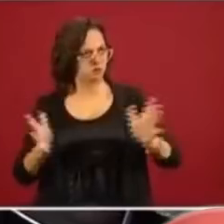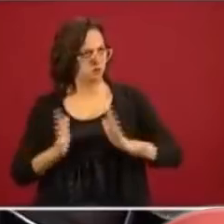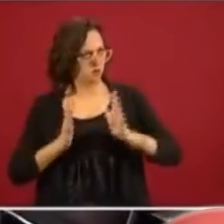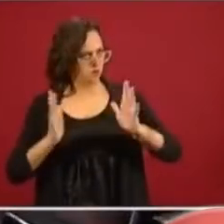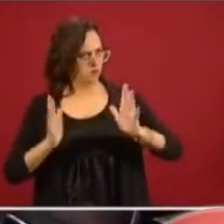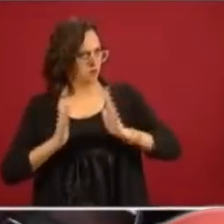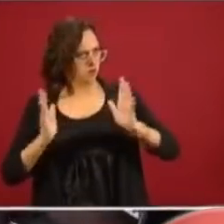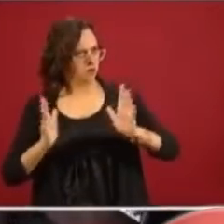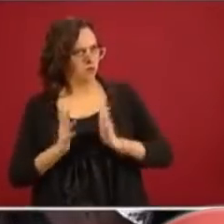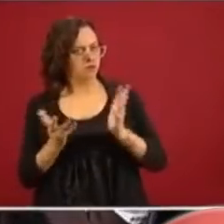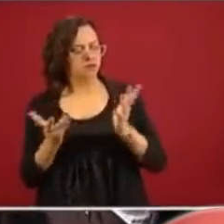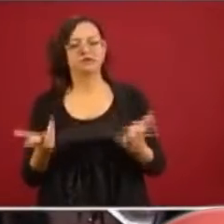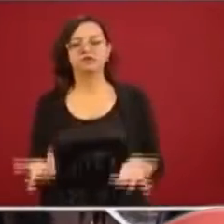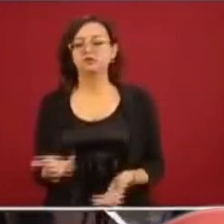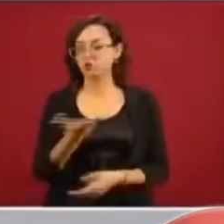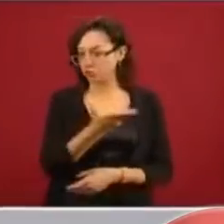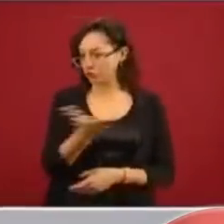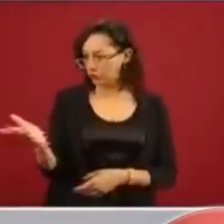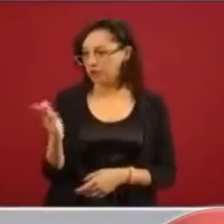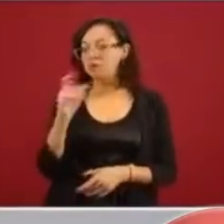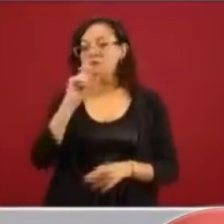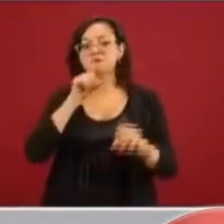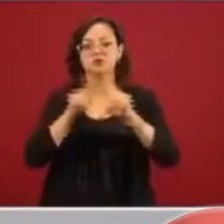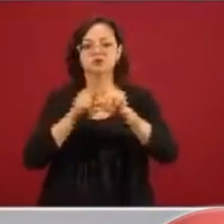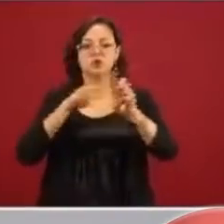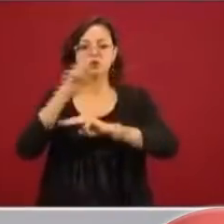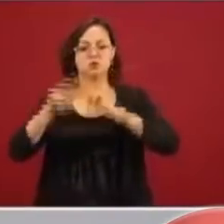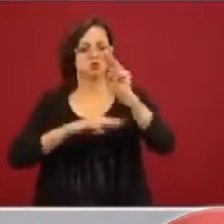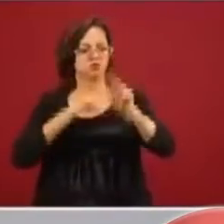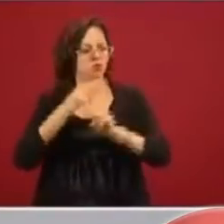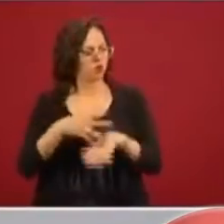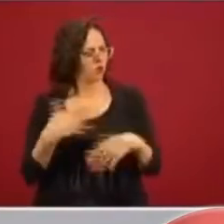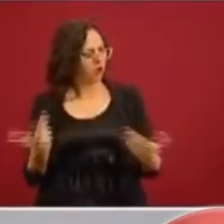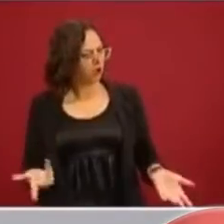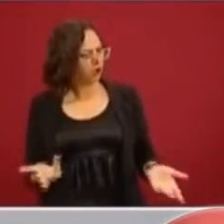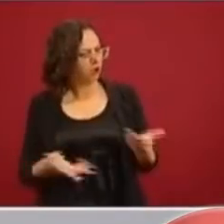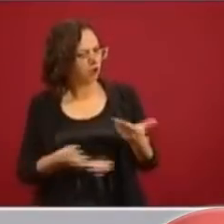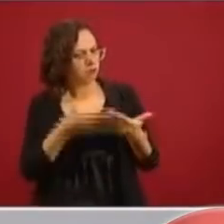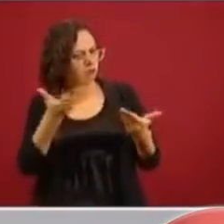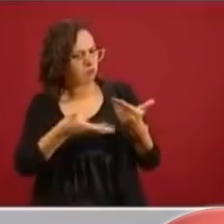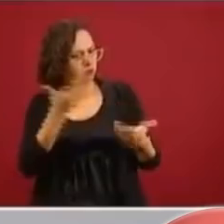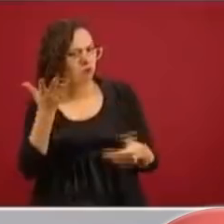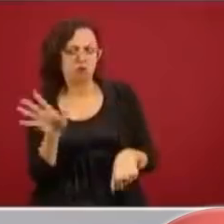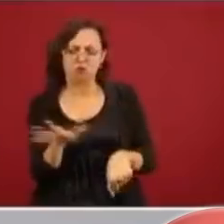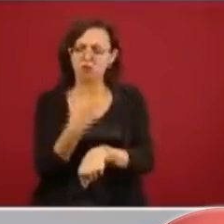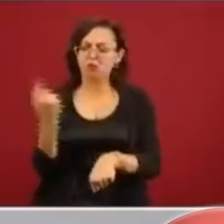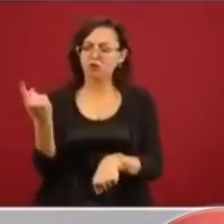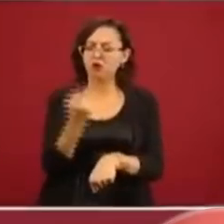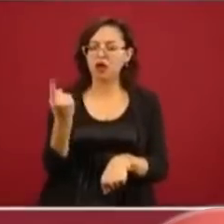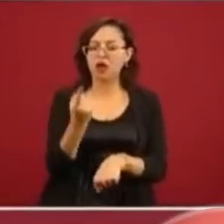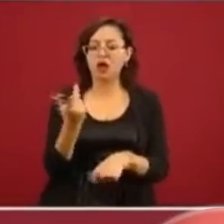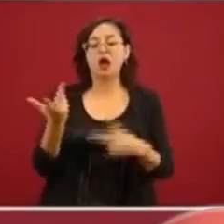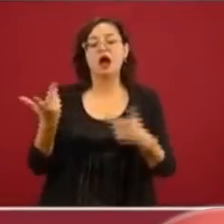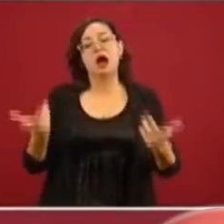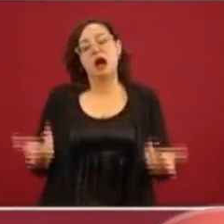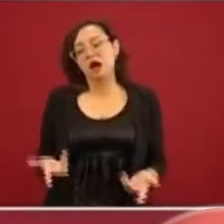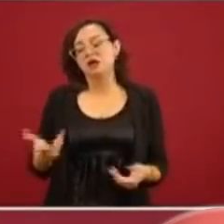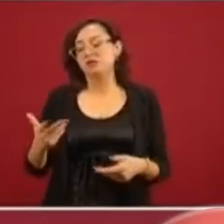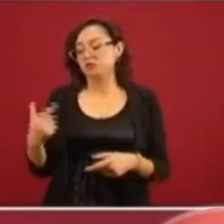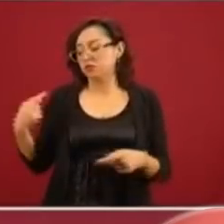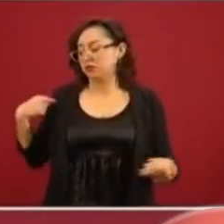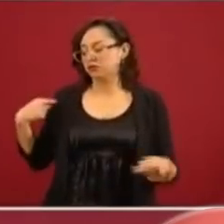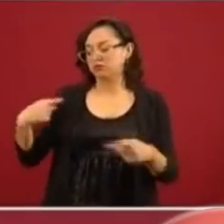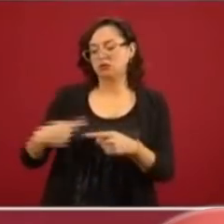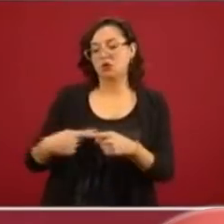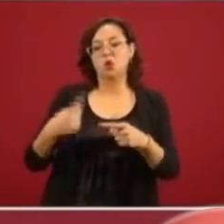la población, sino al mundo. Es decir, ¿por qué tan pocos casos? Pues porque llegamos después, un mes después, de